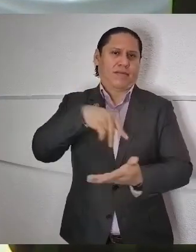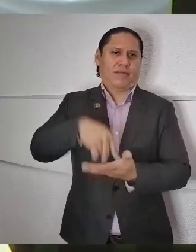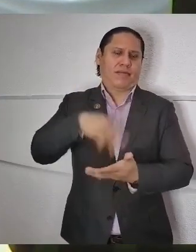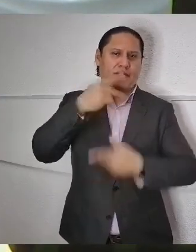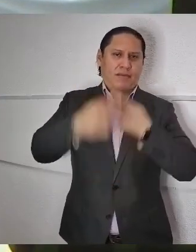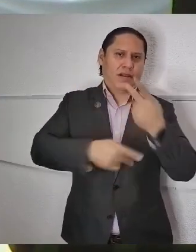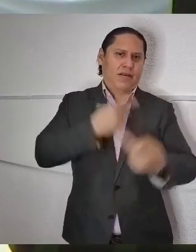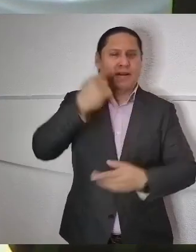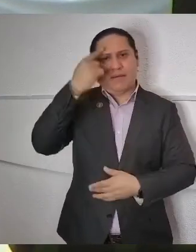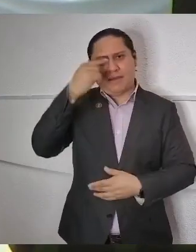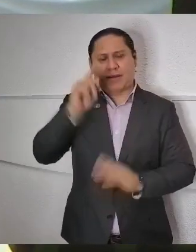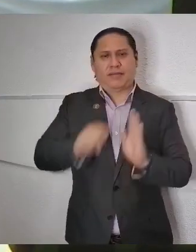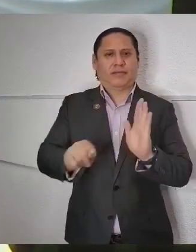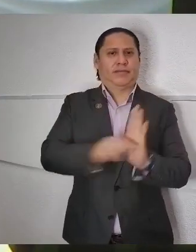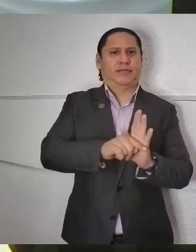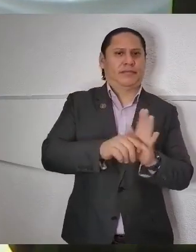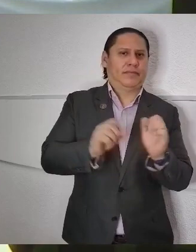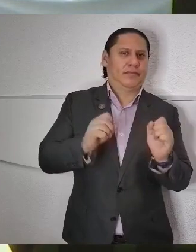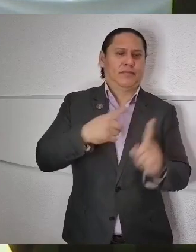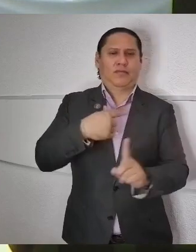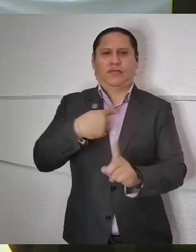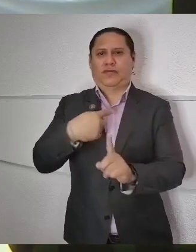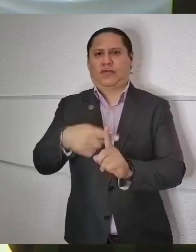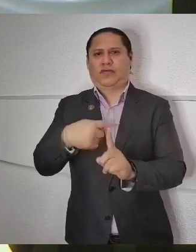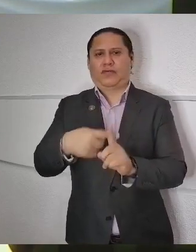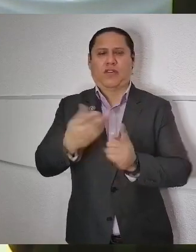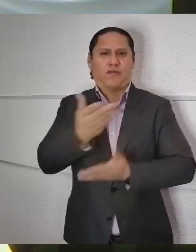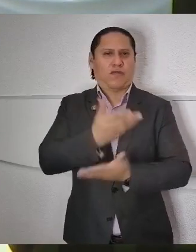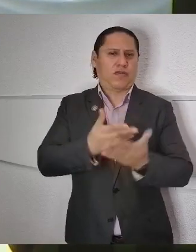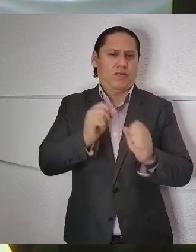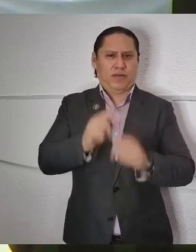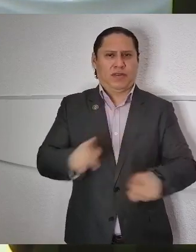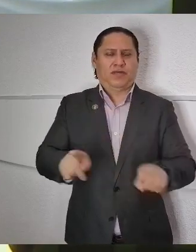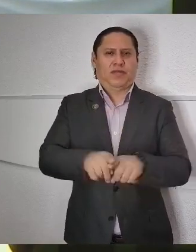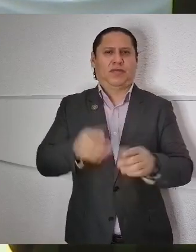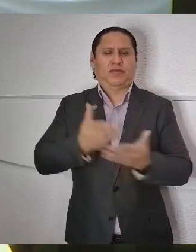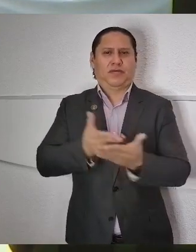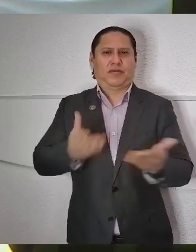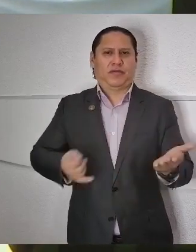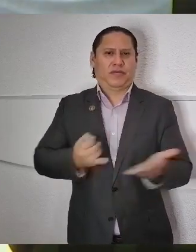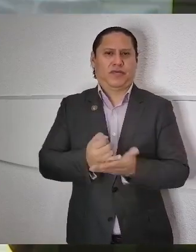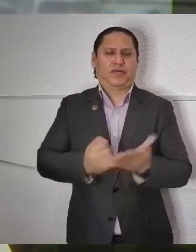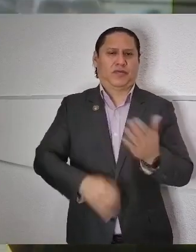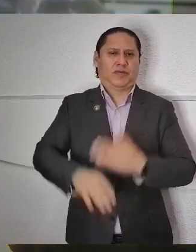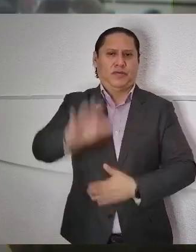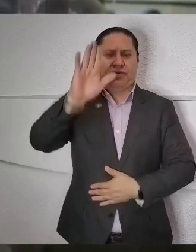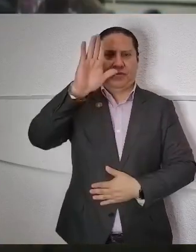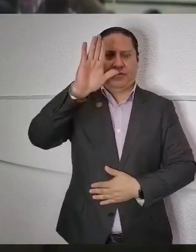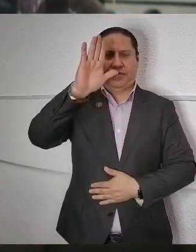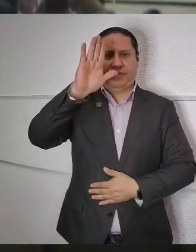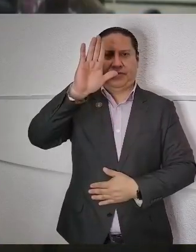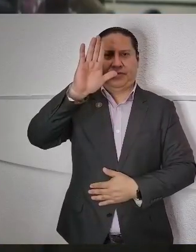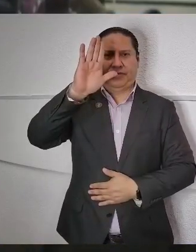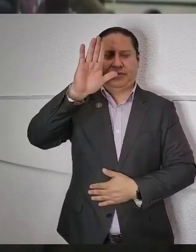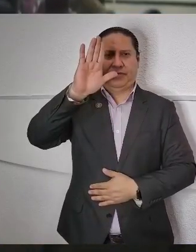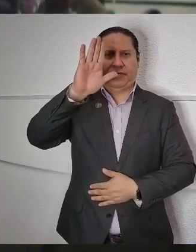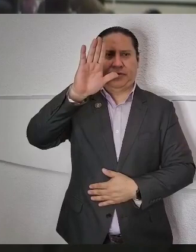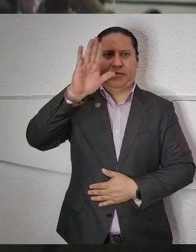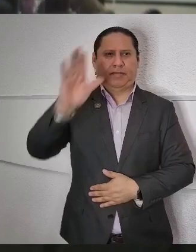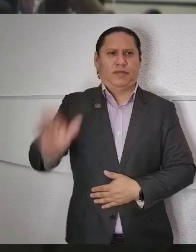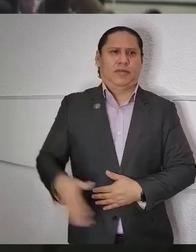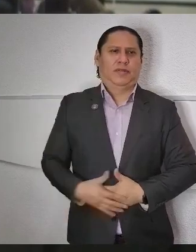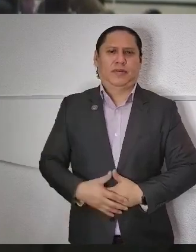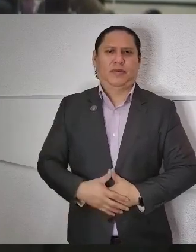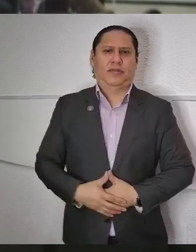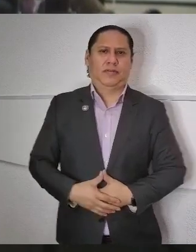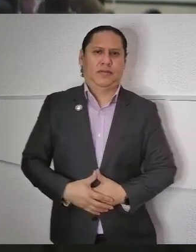hacer uso de la palabra para argumentar en contra o a favor del mismo, sírvase manifestarlo en este momento levantando la